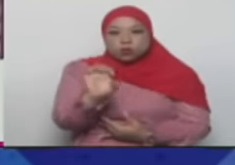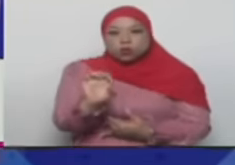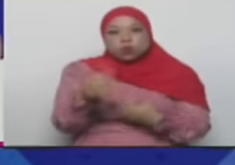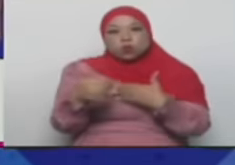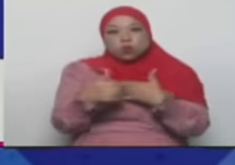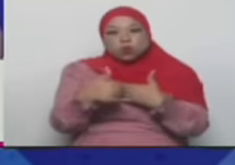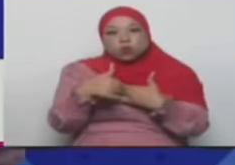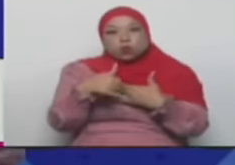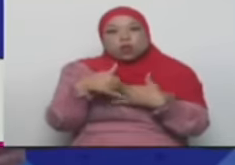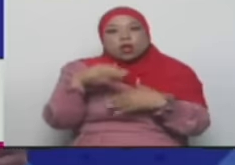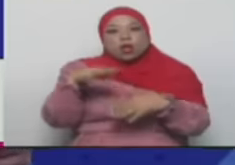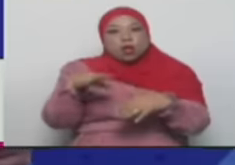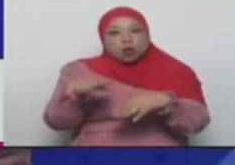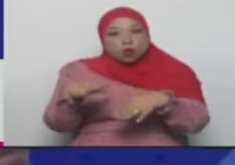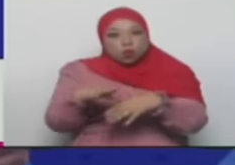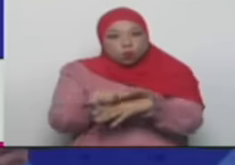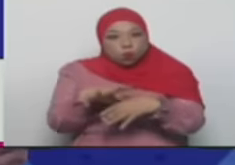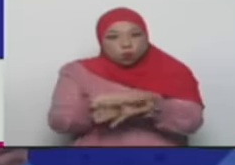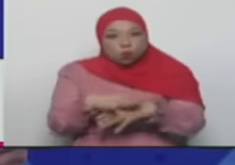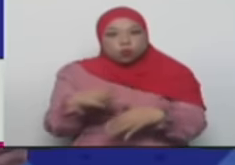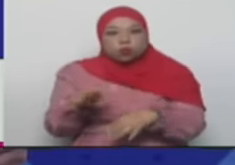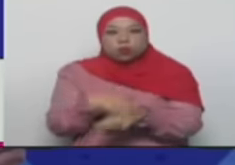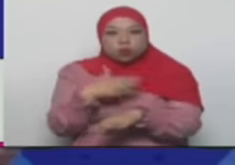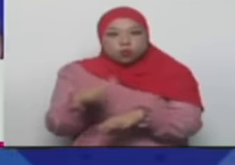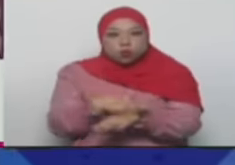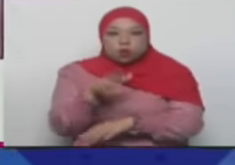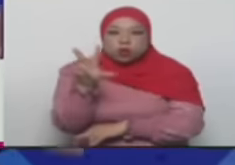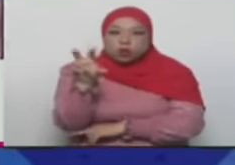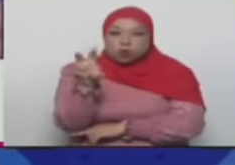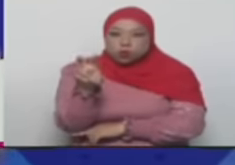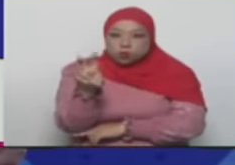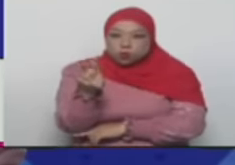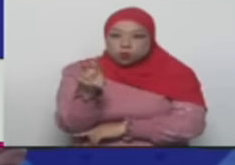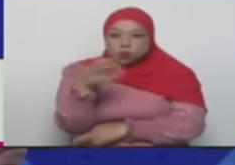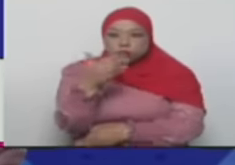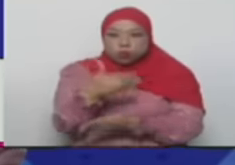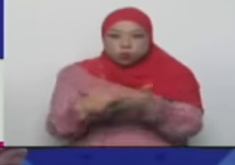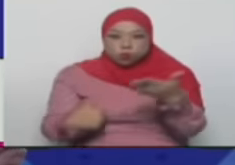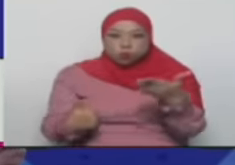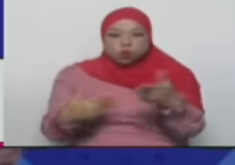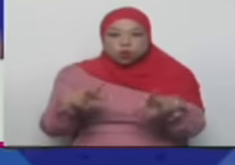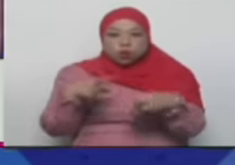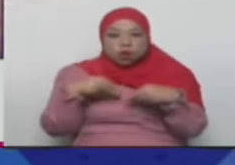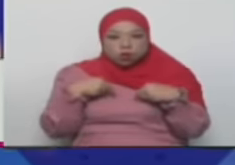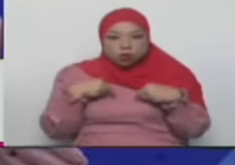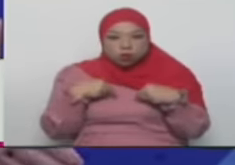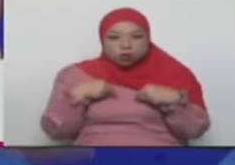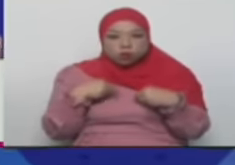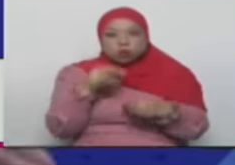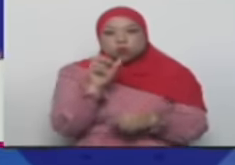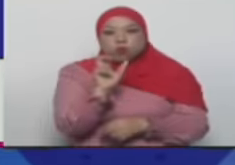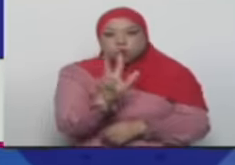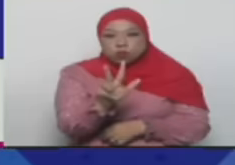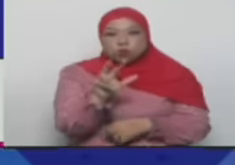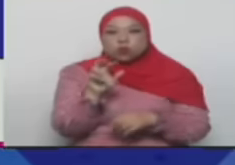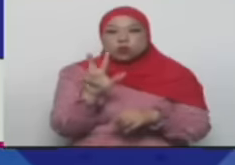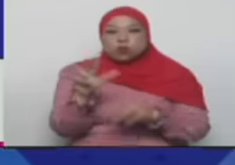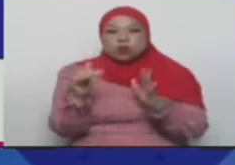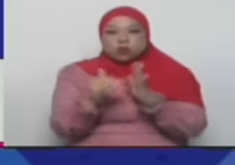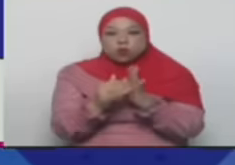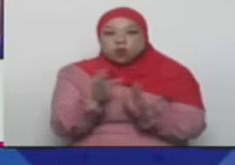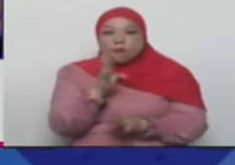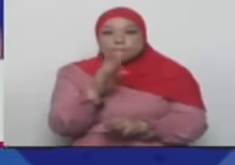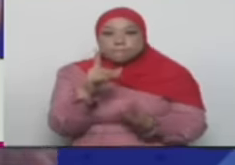día jueves y el día viernes el Sistema Nacional de Ingreso, que es donde estaba ocurriendo la asignación a 360.000 bachilleres de